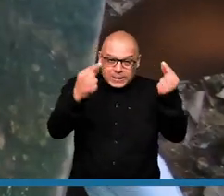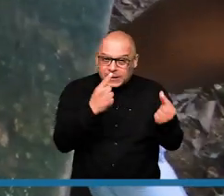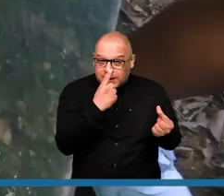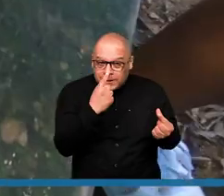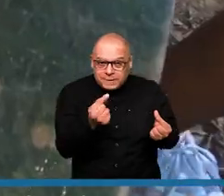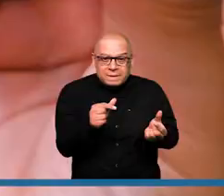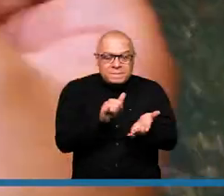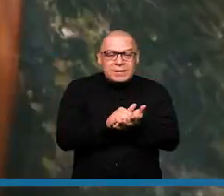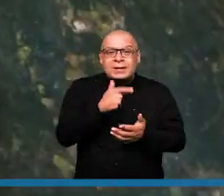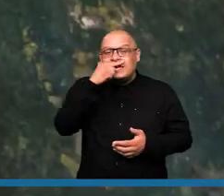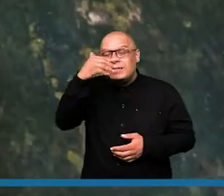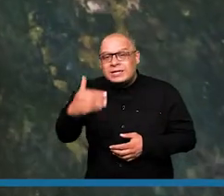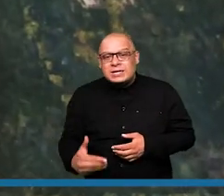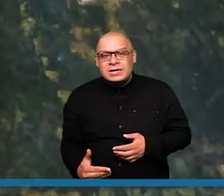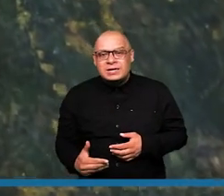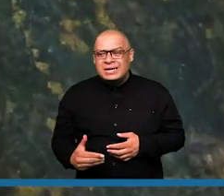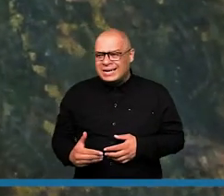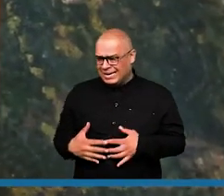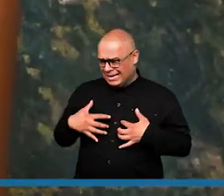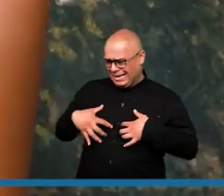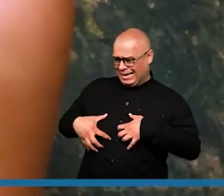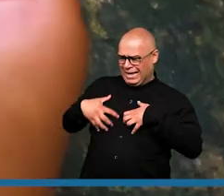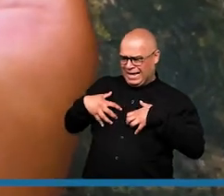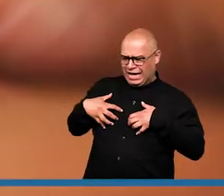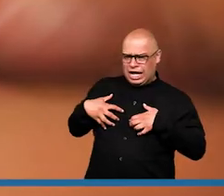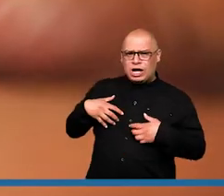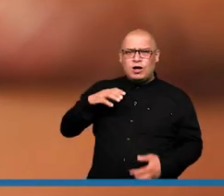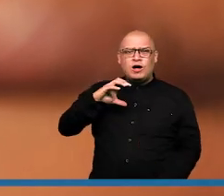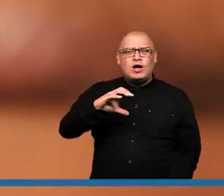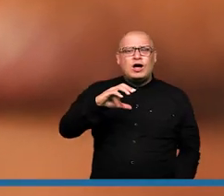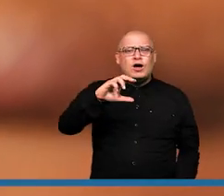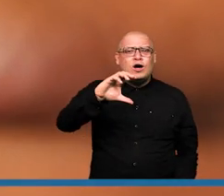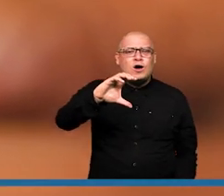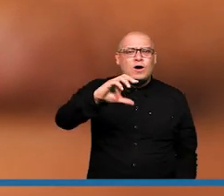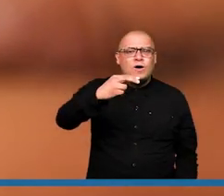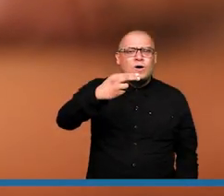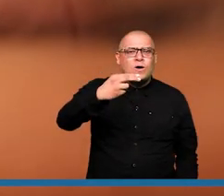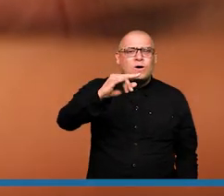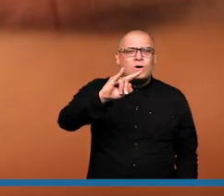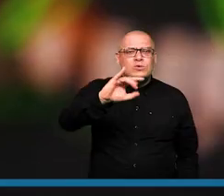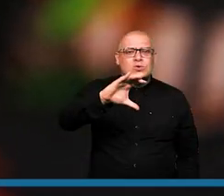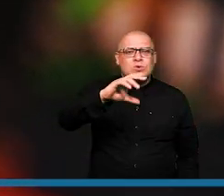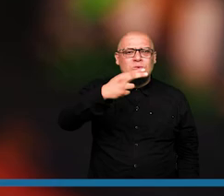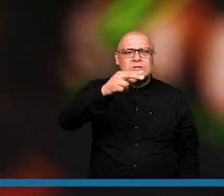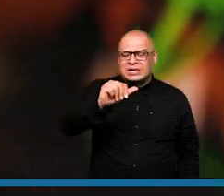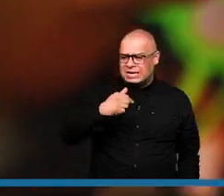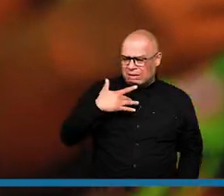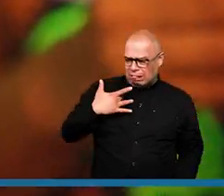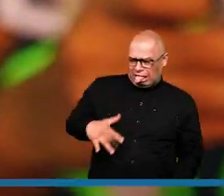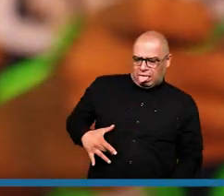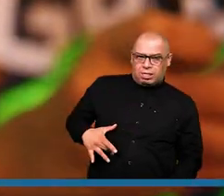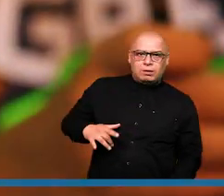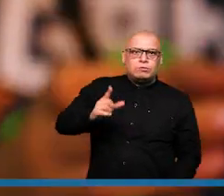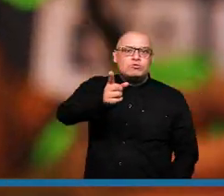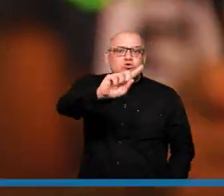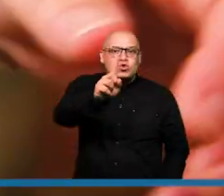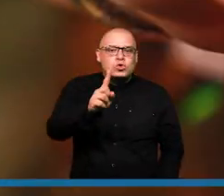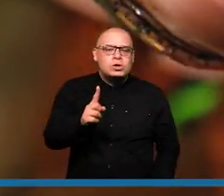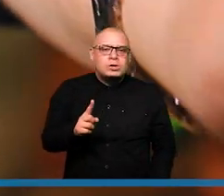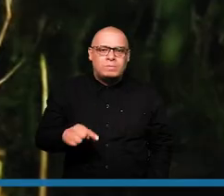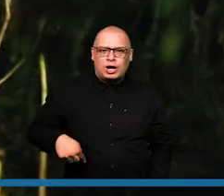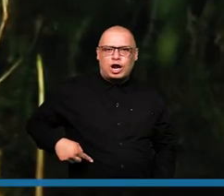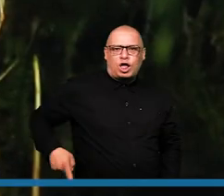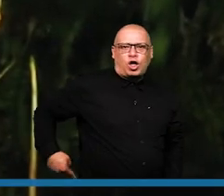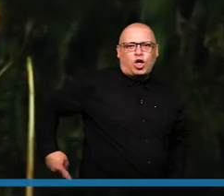los niños van a decir, una chucha, gas. Entonces son con rechazo. Pero cuando tú ya empiezas a elaborar la pieza y mírale la